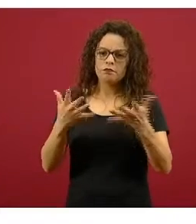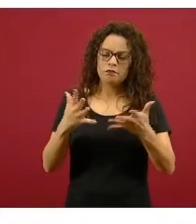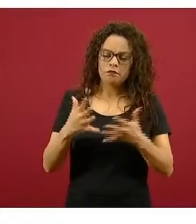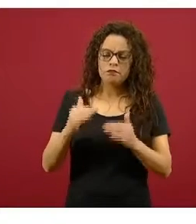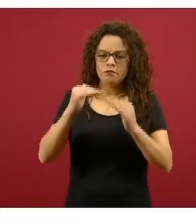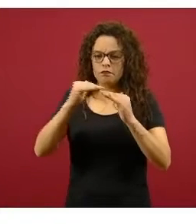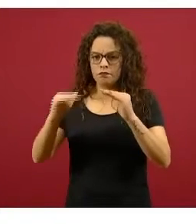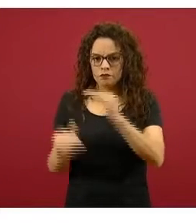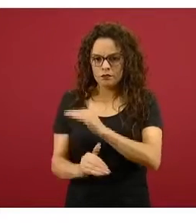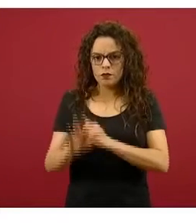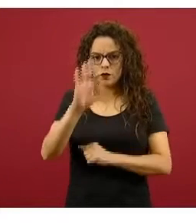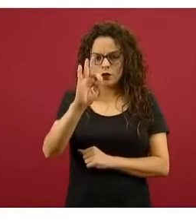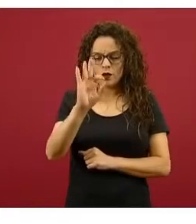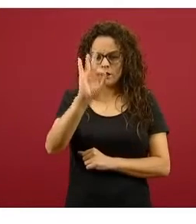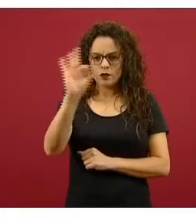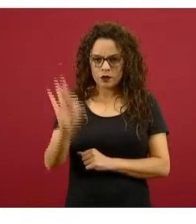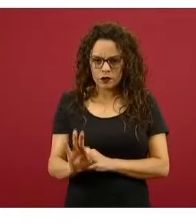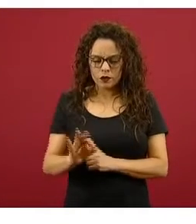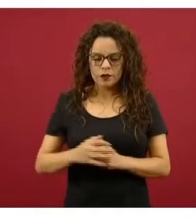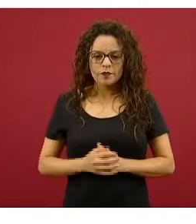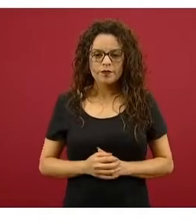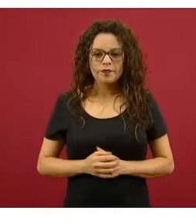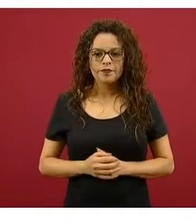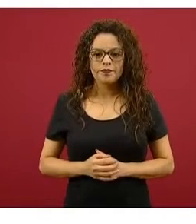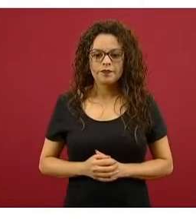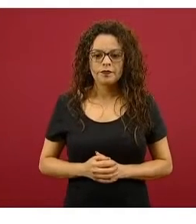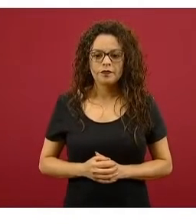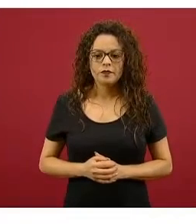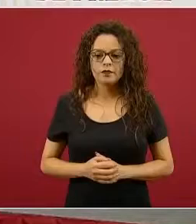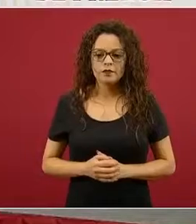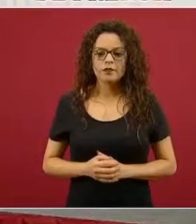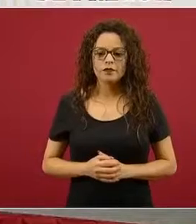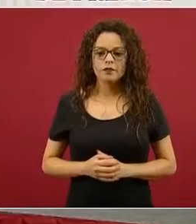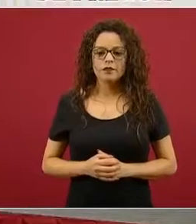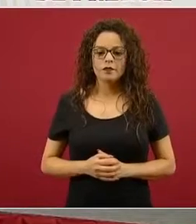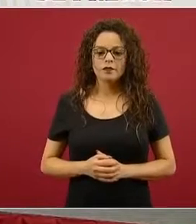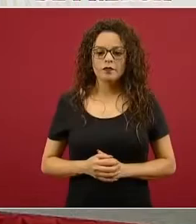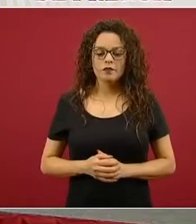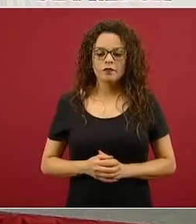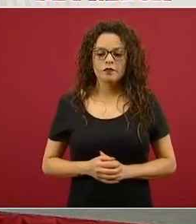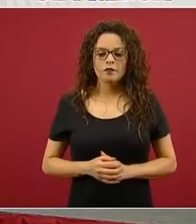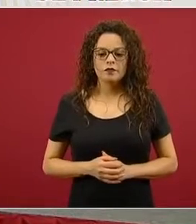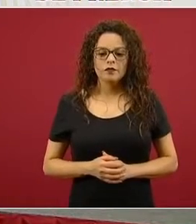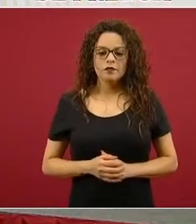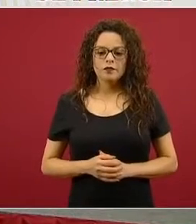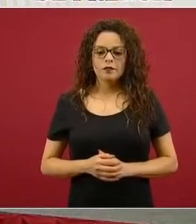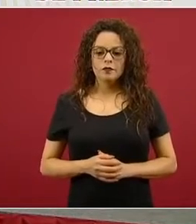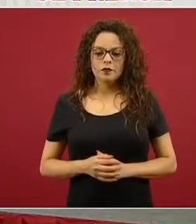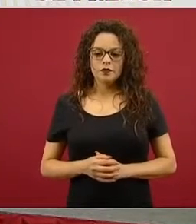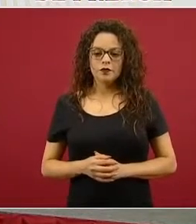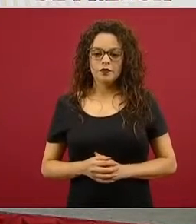por abajo del 40% de ocupación. La siguiente, por favor.